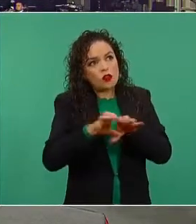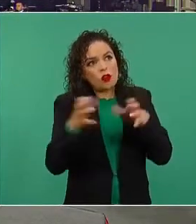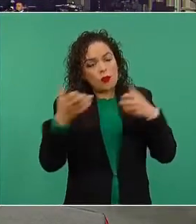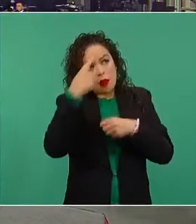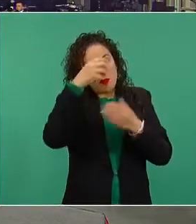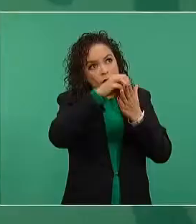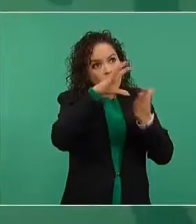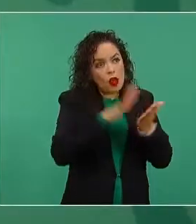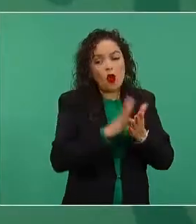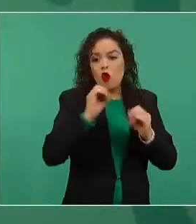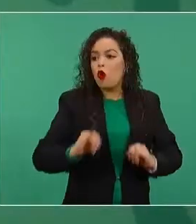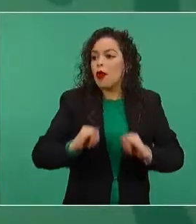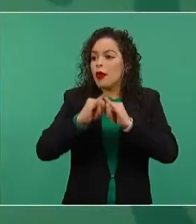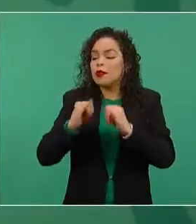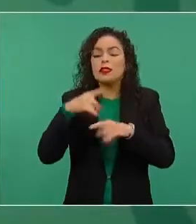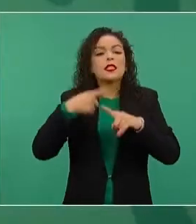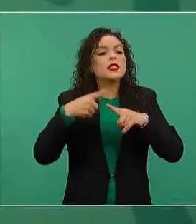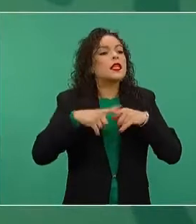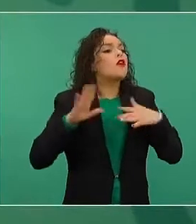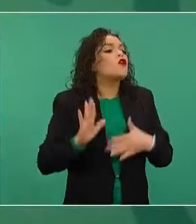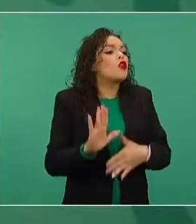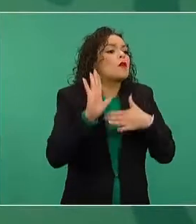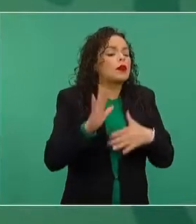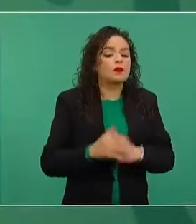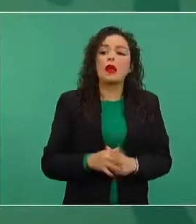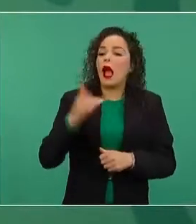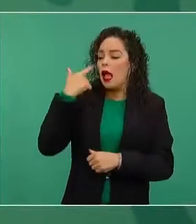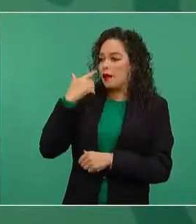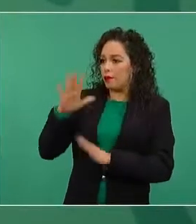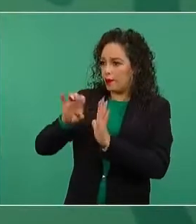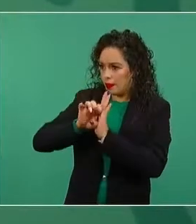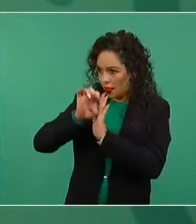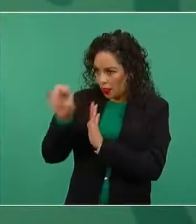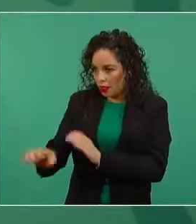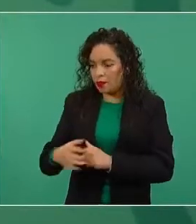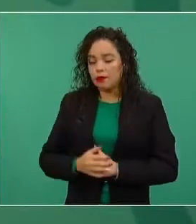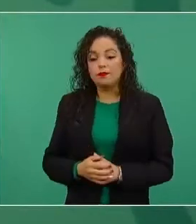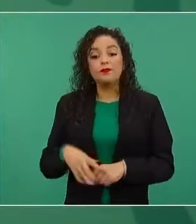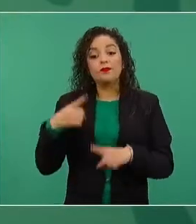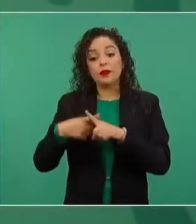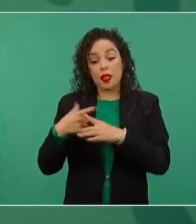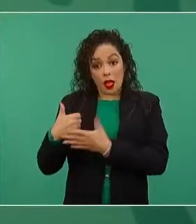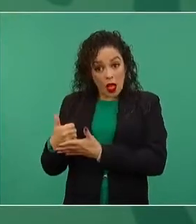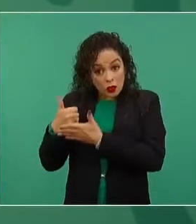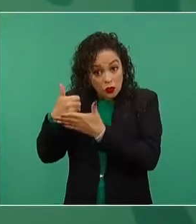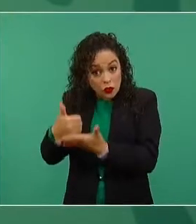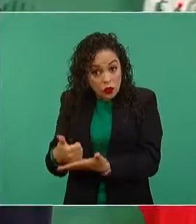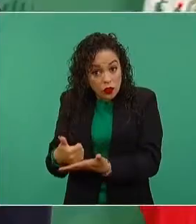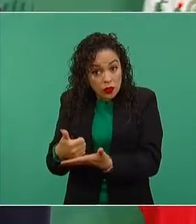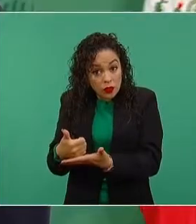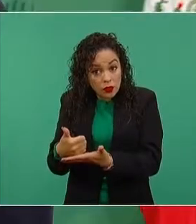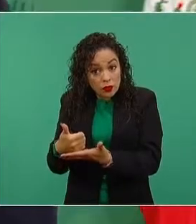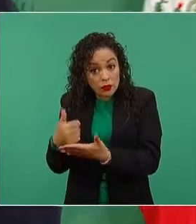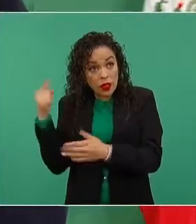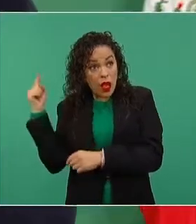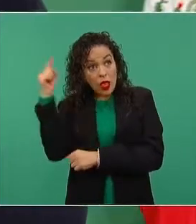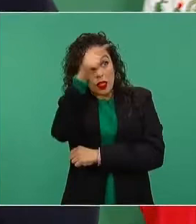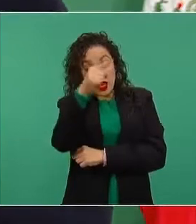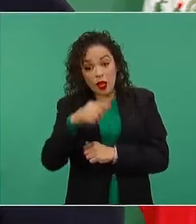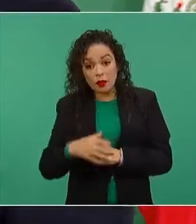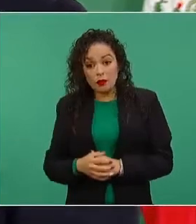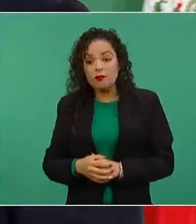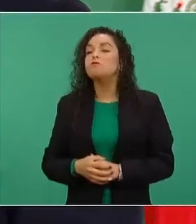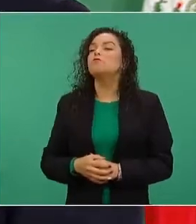estarían comprometidas? Que quienes están ayudando allá se pongan de